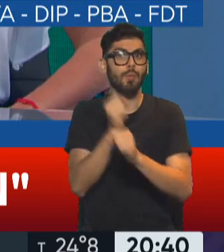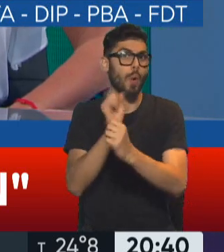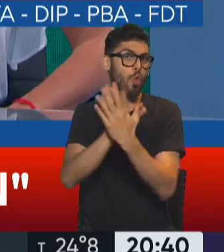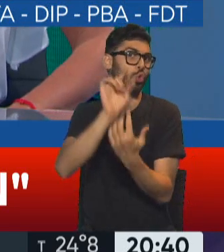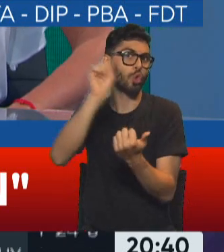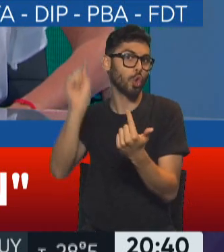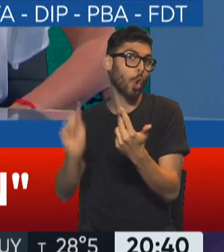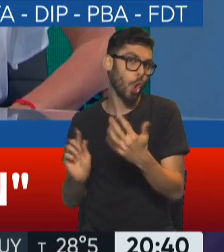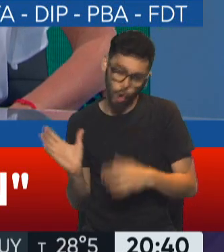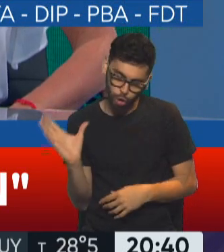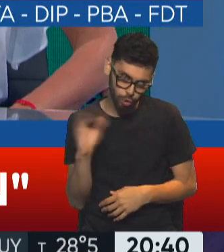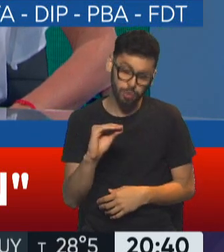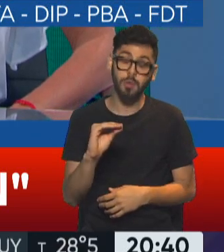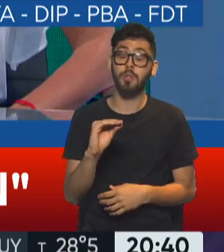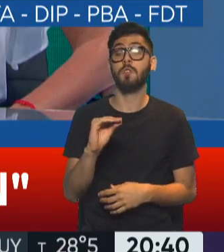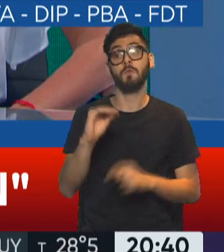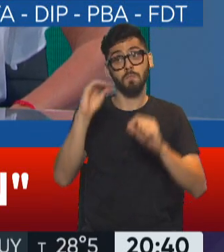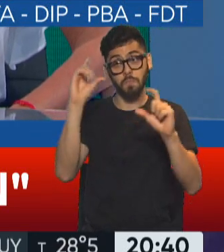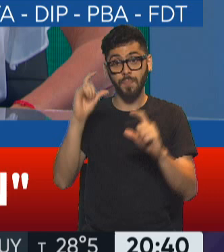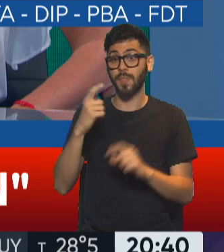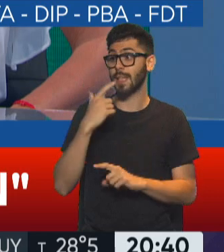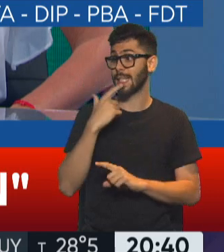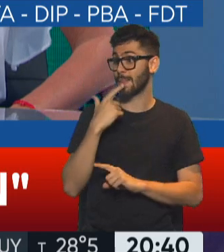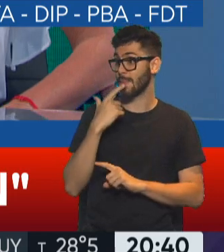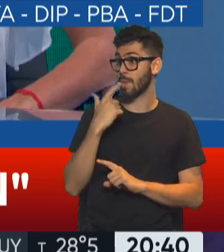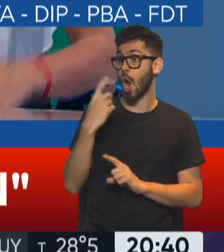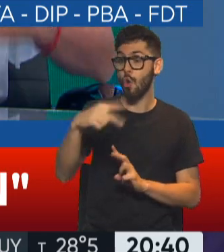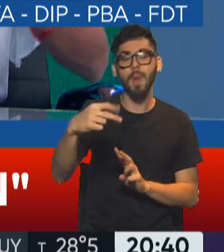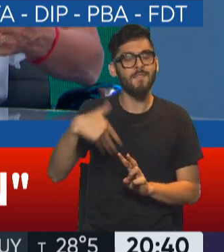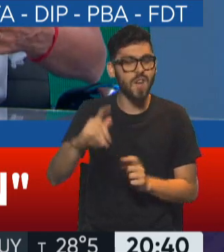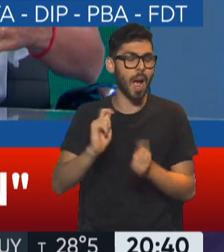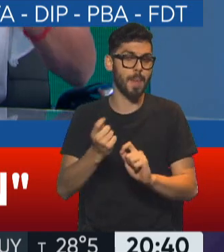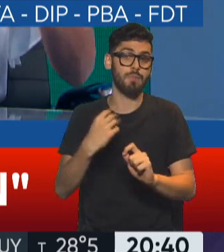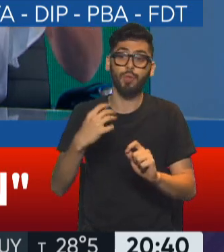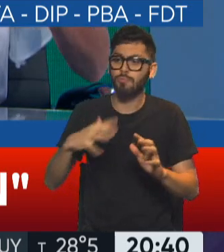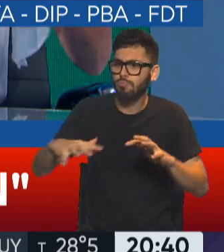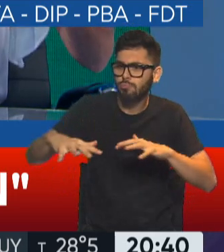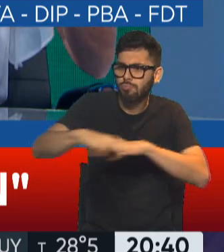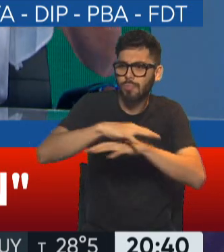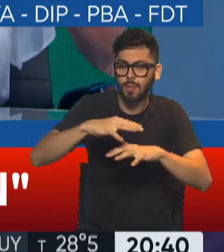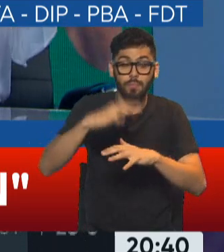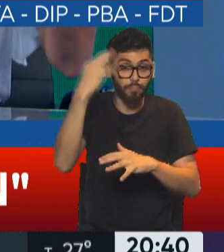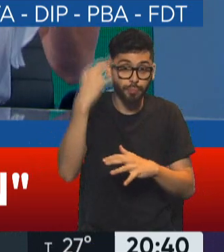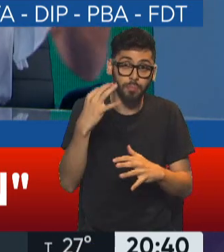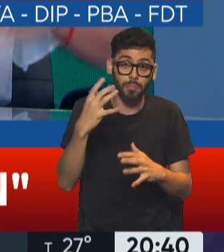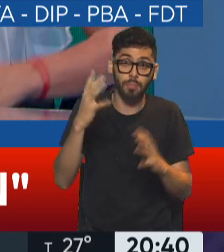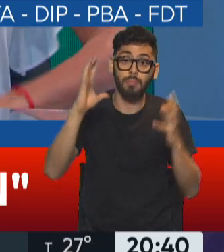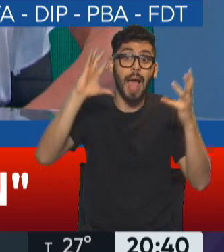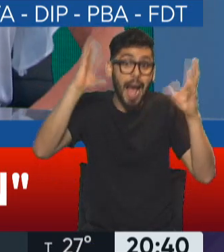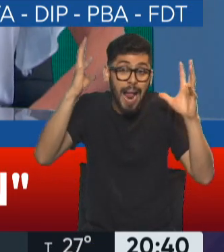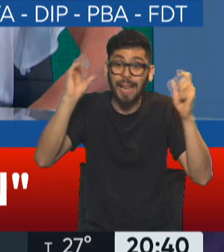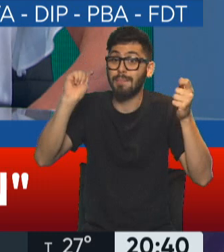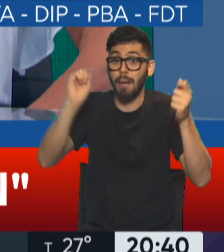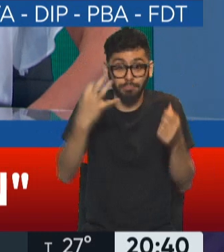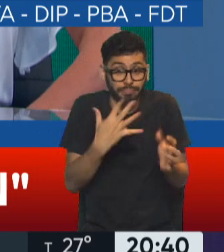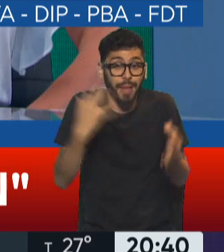impresionante ver que la situación de septiembre a noviembre va a cambiar, porque cambia el clima, y el clima digo de verdad, el tiempo,